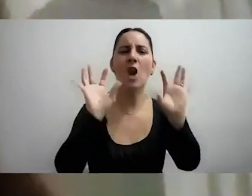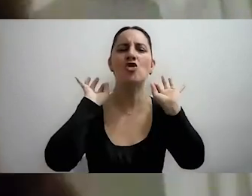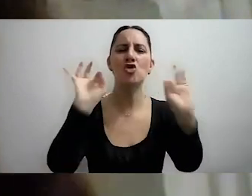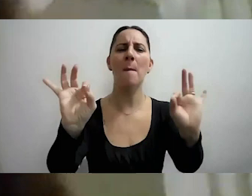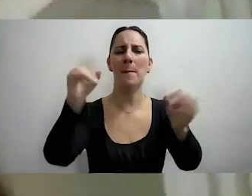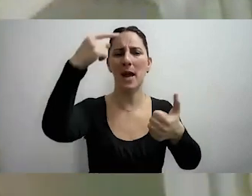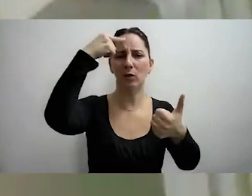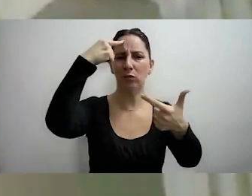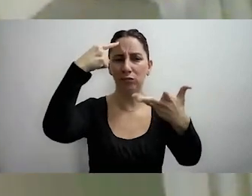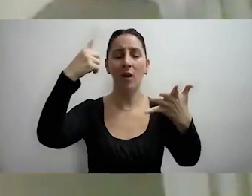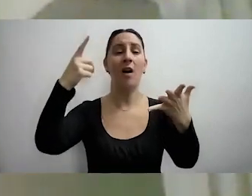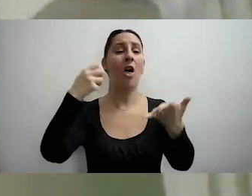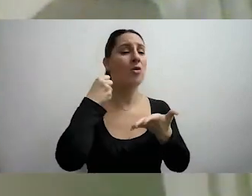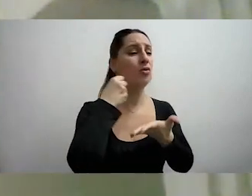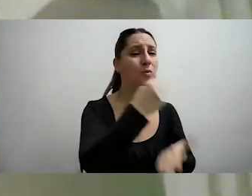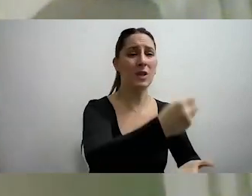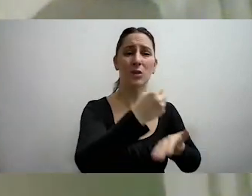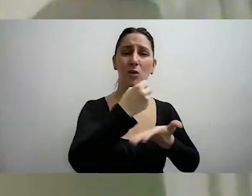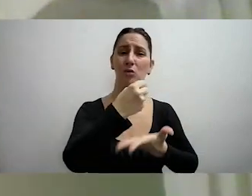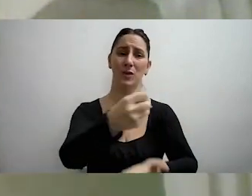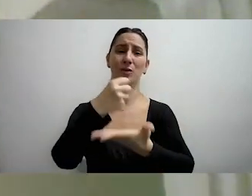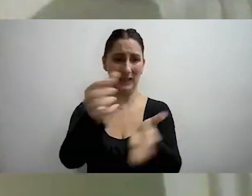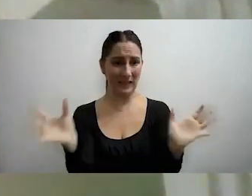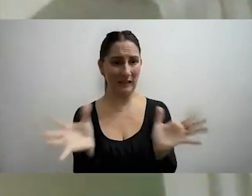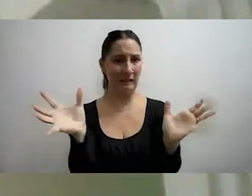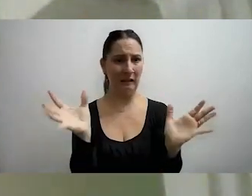dando subsidios, o sea, está justamente O sea, desequilibrando